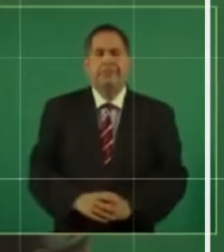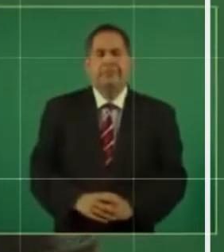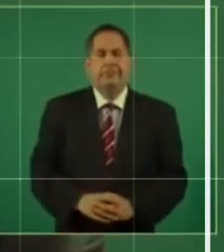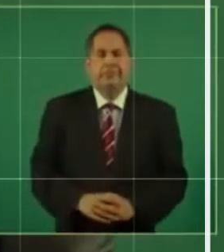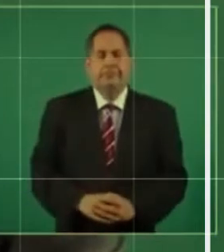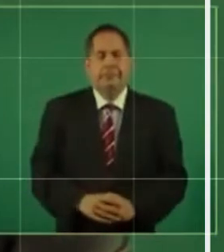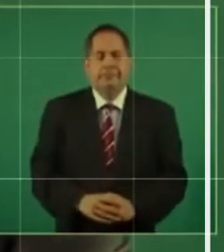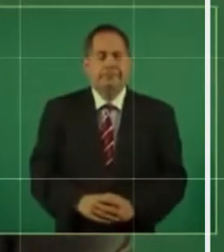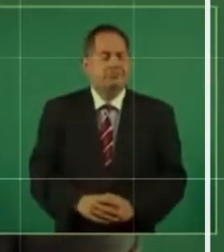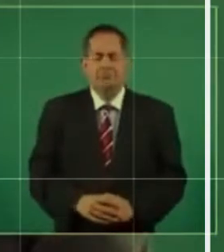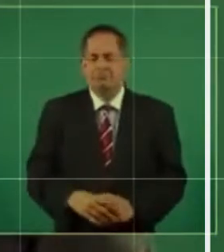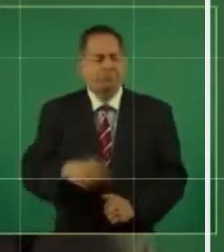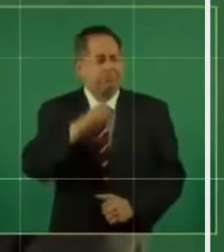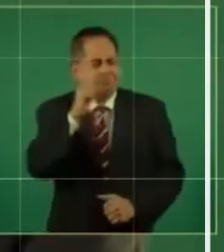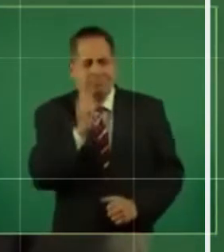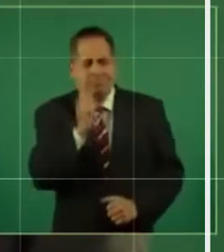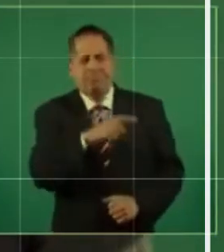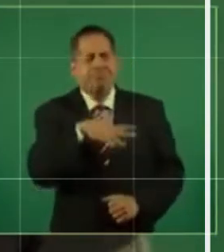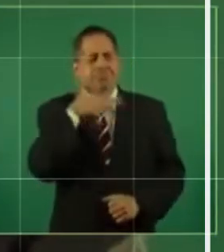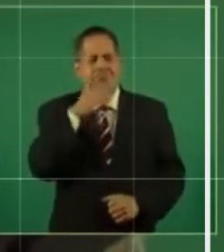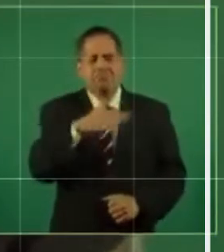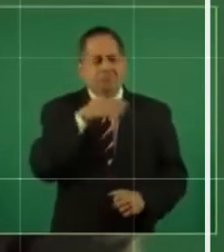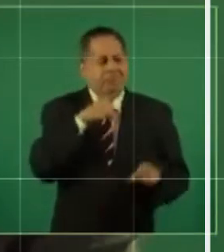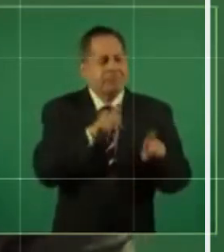y no seguir la misma corrupción